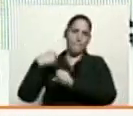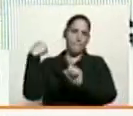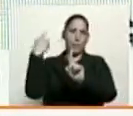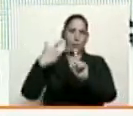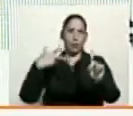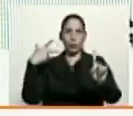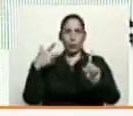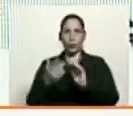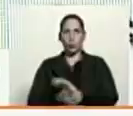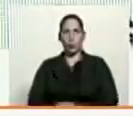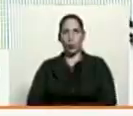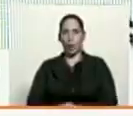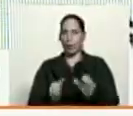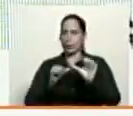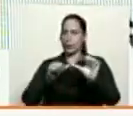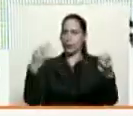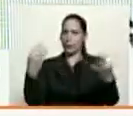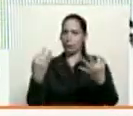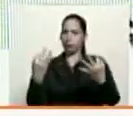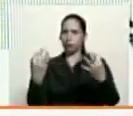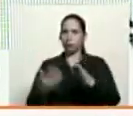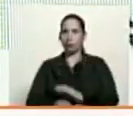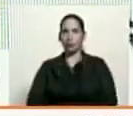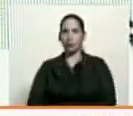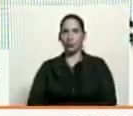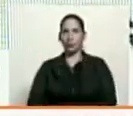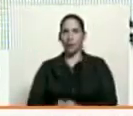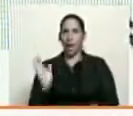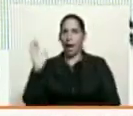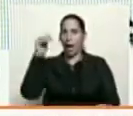presente y siempre consecuente, de Aragua,